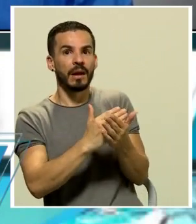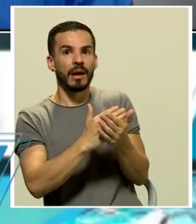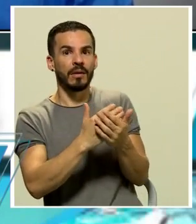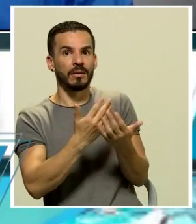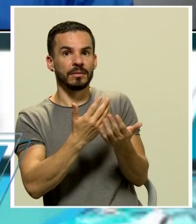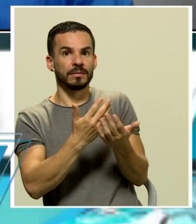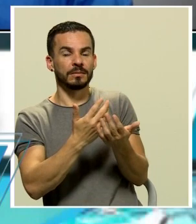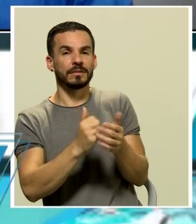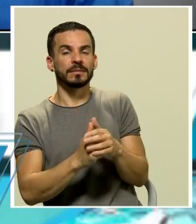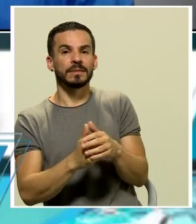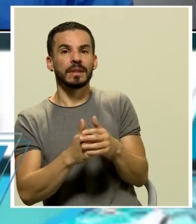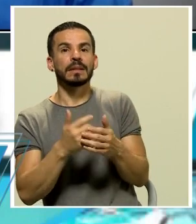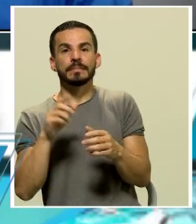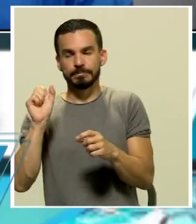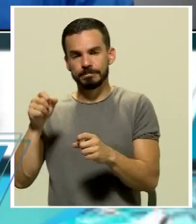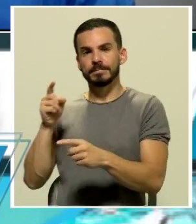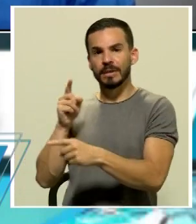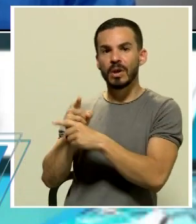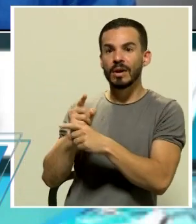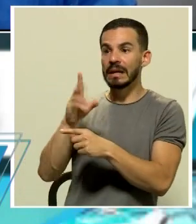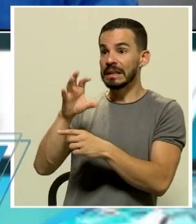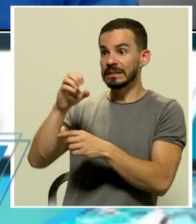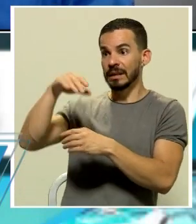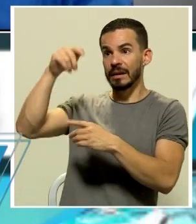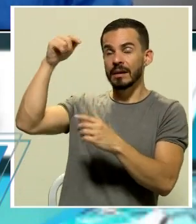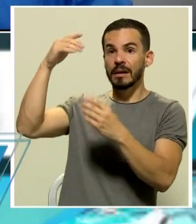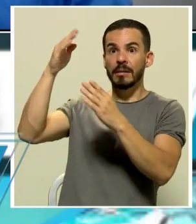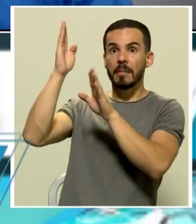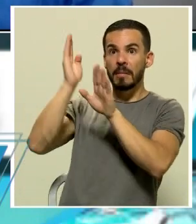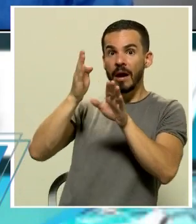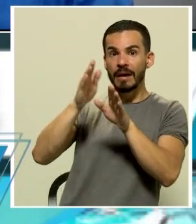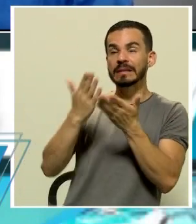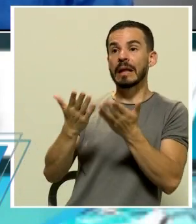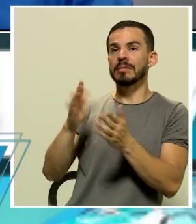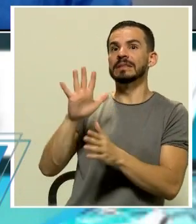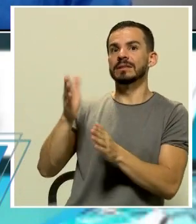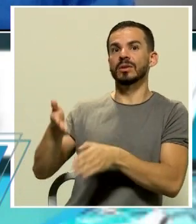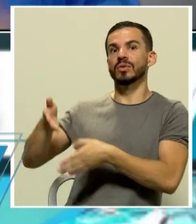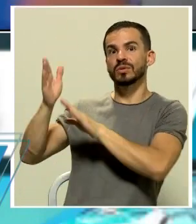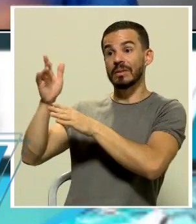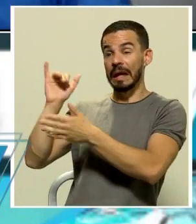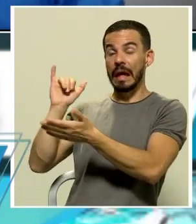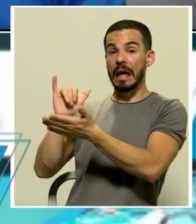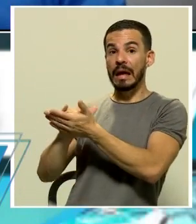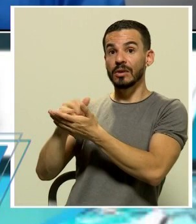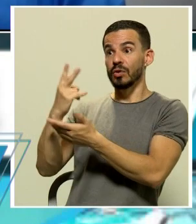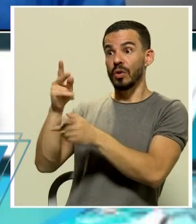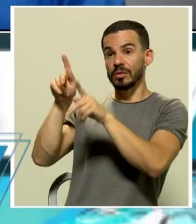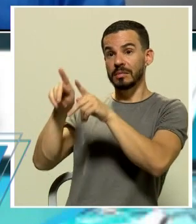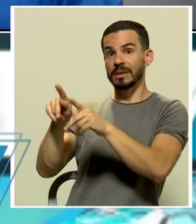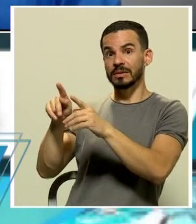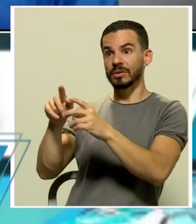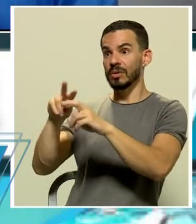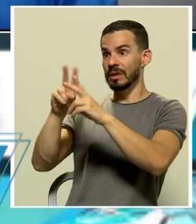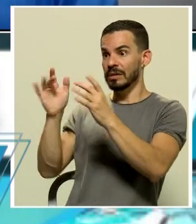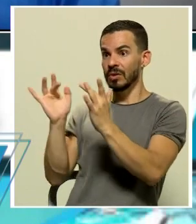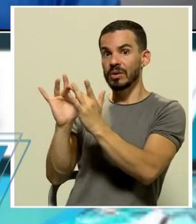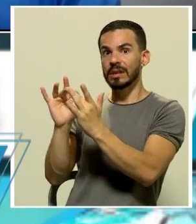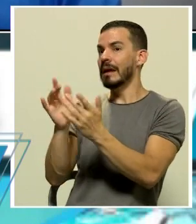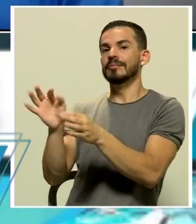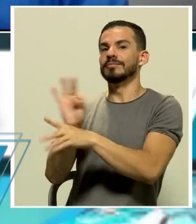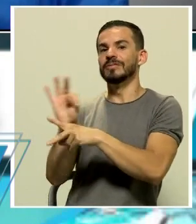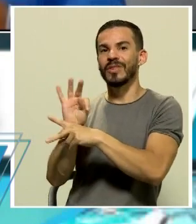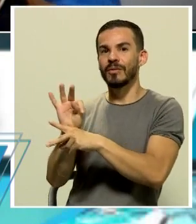empantano. Exactamente, 100 megas de bajada y tal vez 5 de subida. Y hay 2 personas conectadas en la casa y ya no